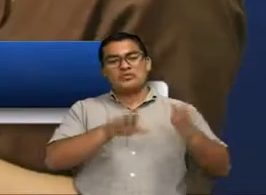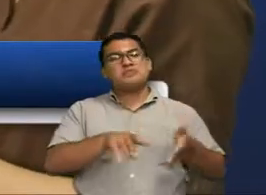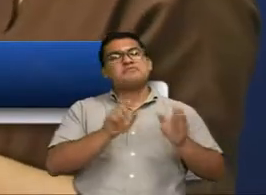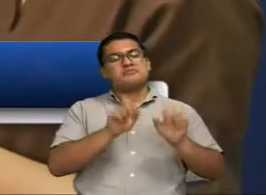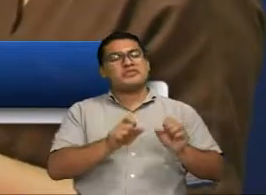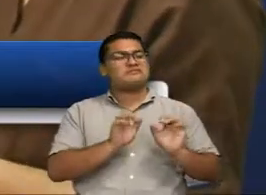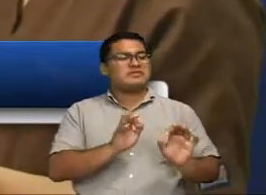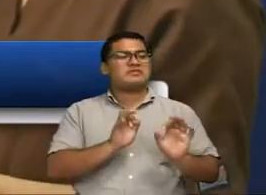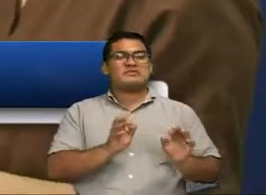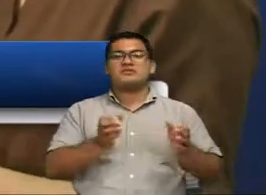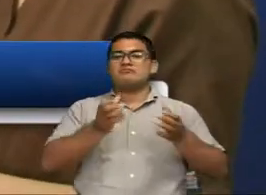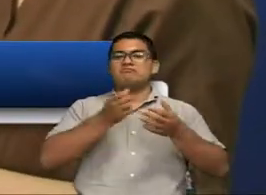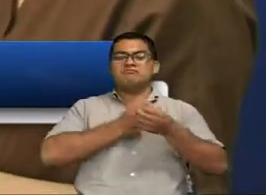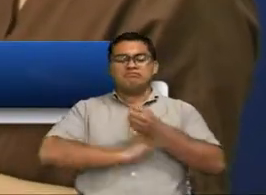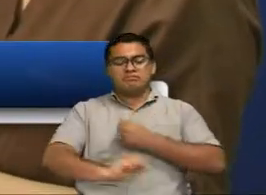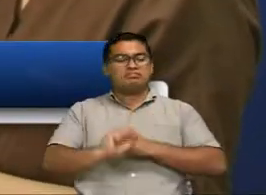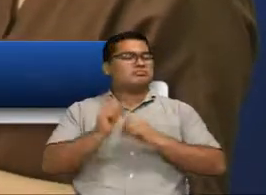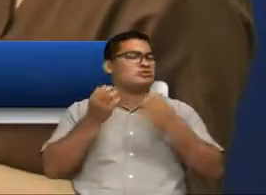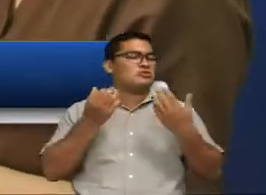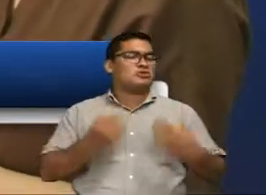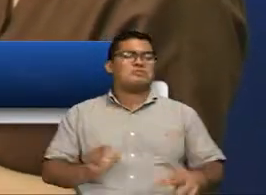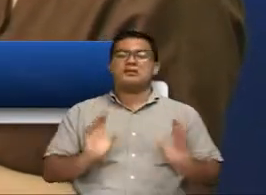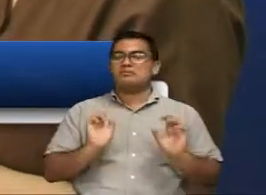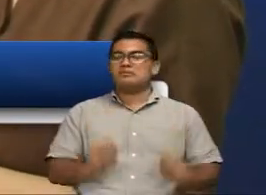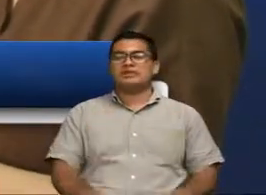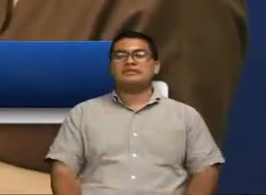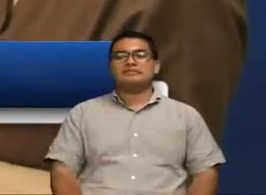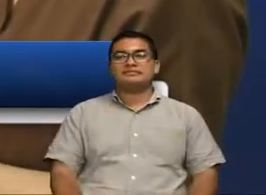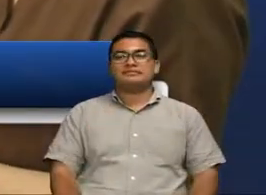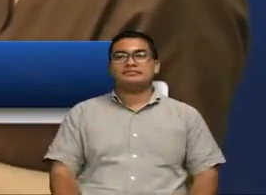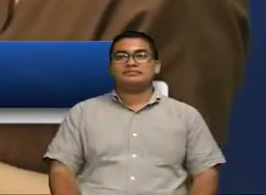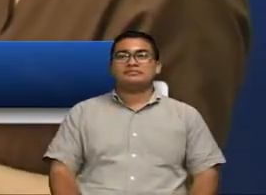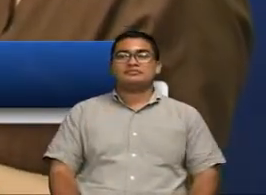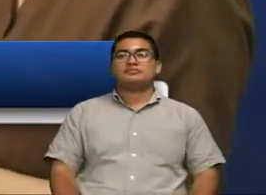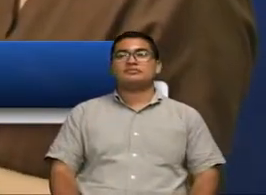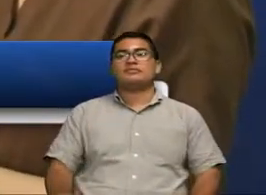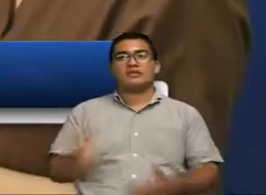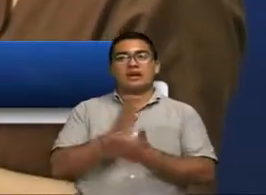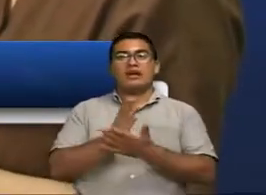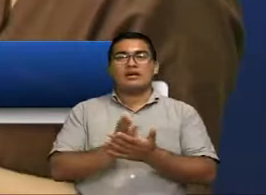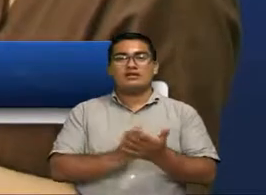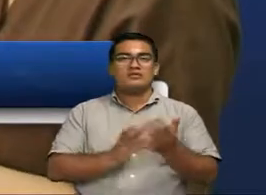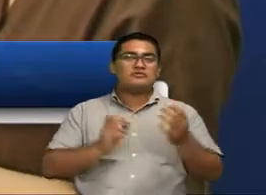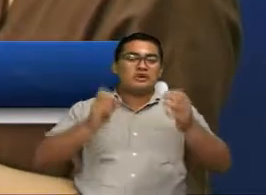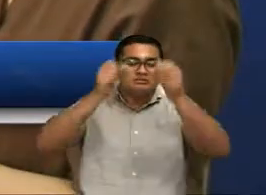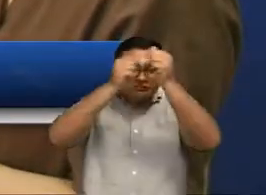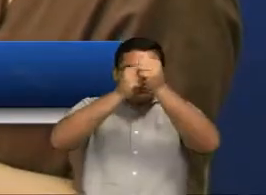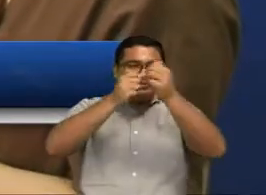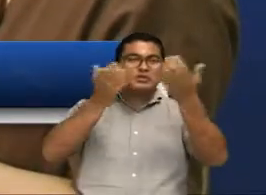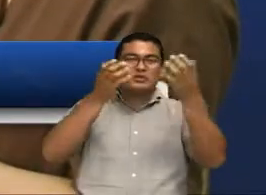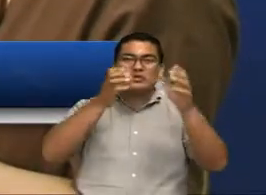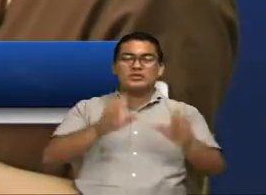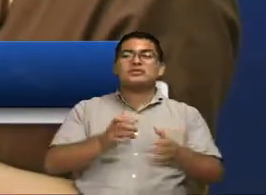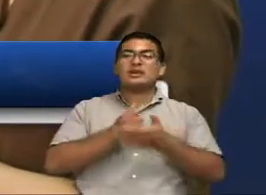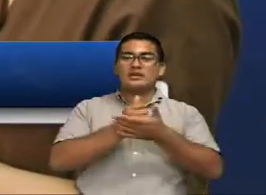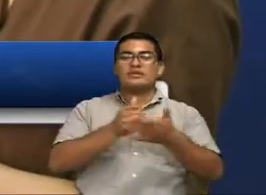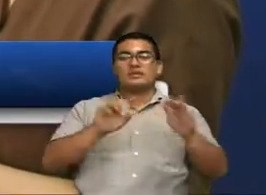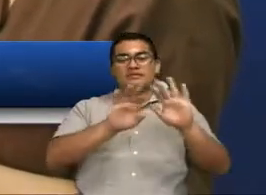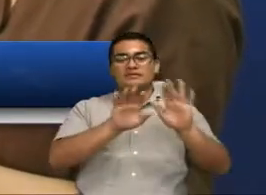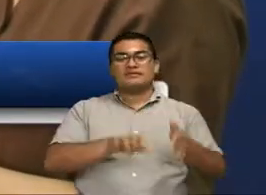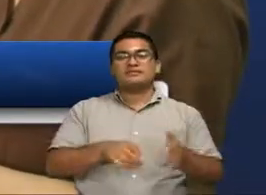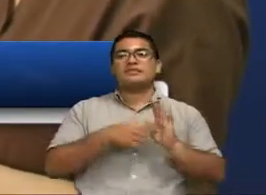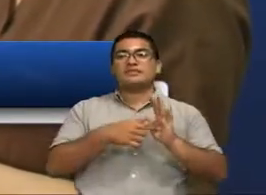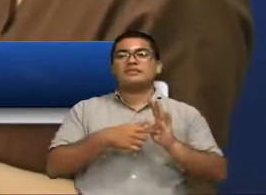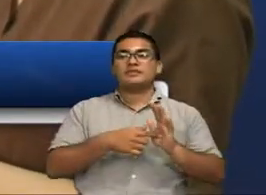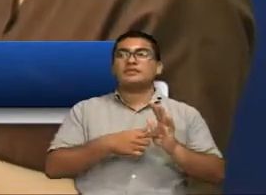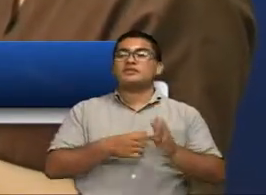para tener su niño vía vaginal, se puede. Y me imagino que estas posiciones les ayudan, porque imagínense, una mujer que solo ha